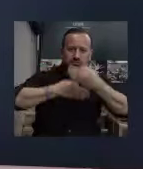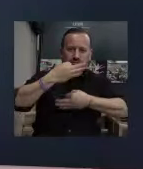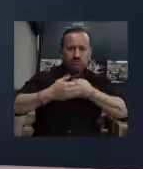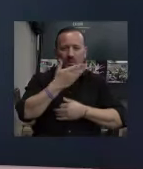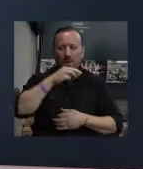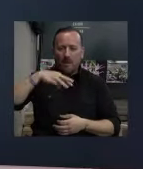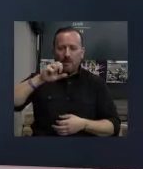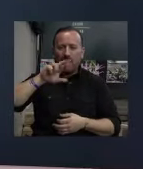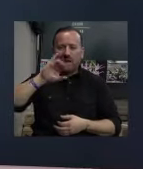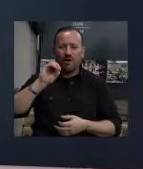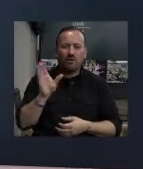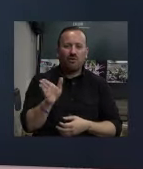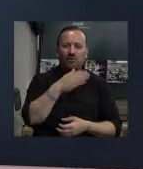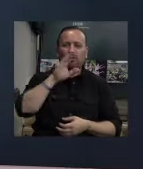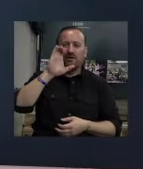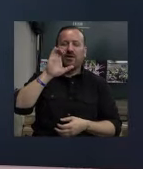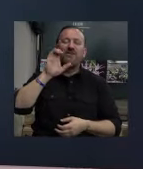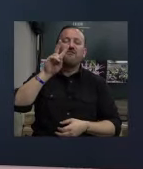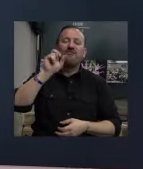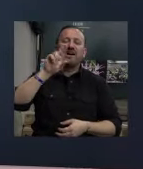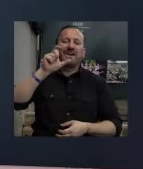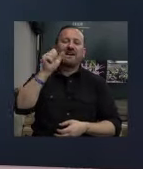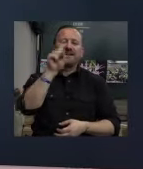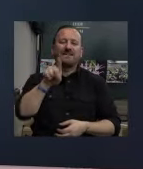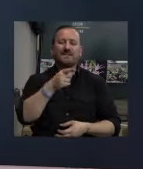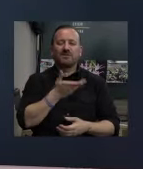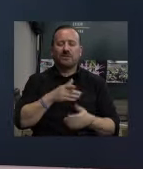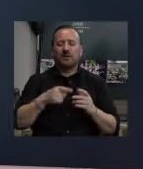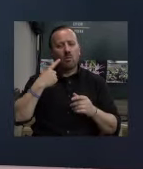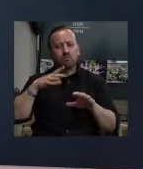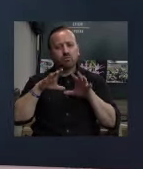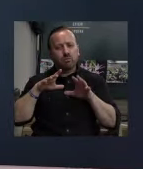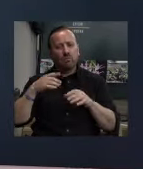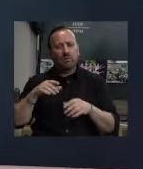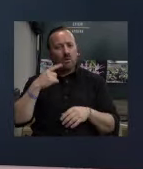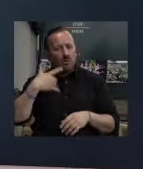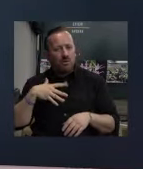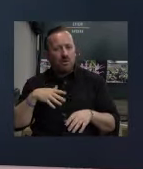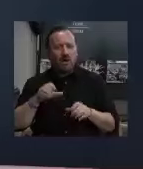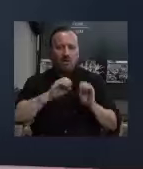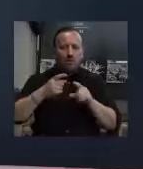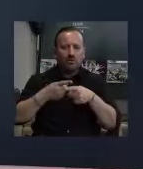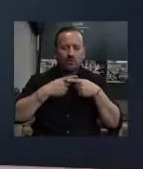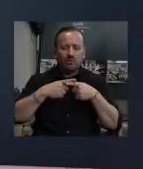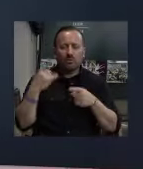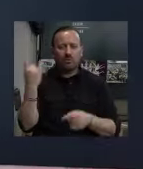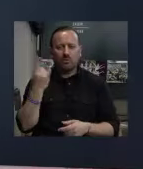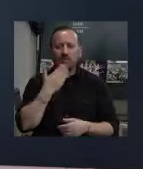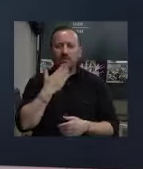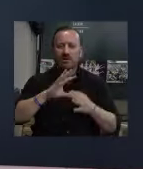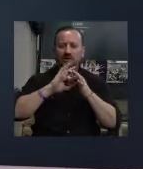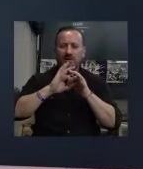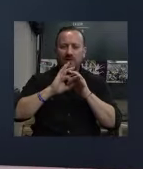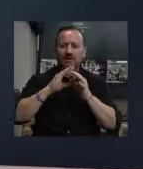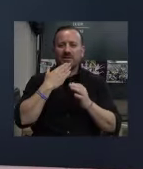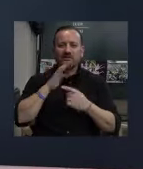Vargas una voz con experiencia en lo que respecta la importancia de la innovación social en la educación superior agradecemos por supuesto